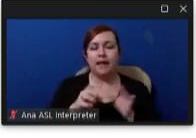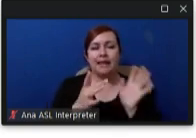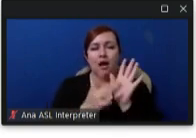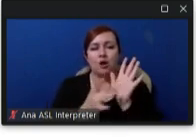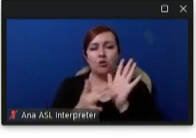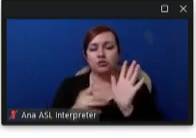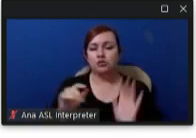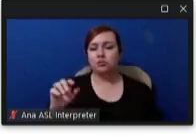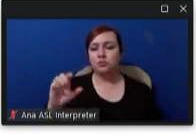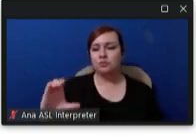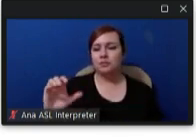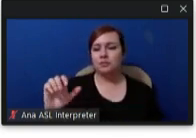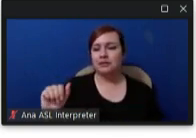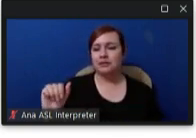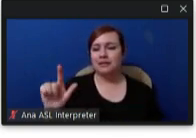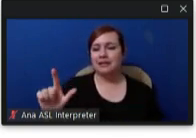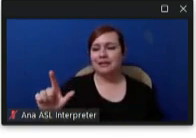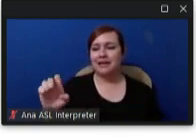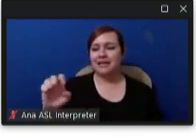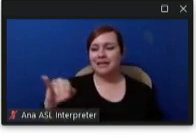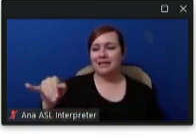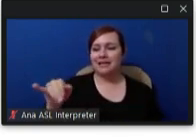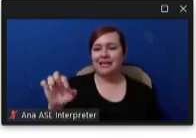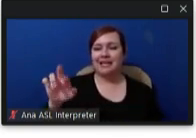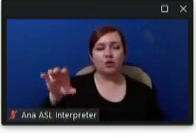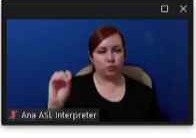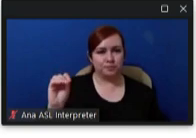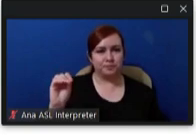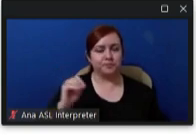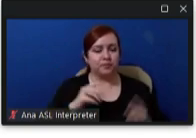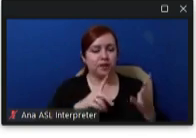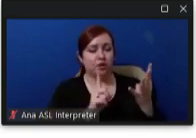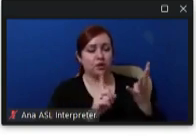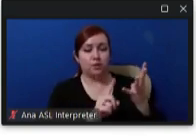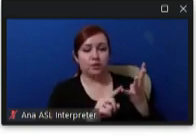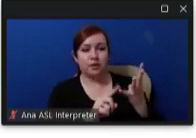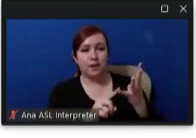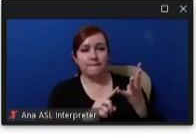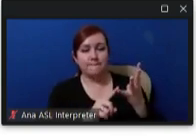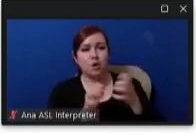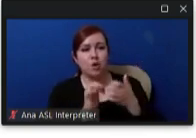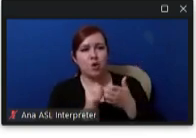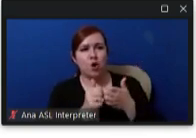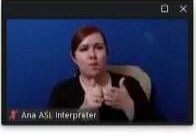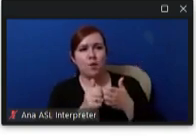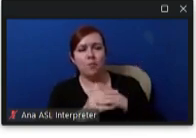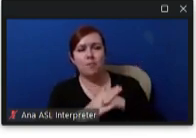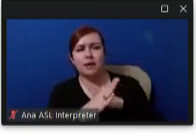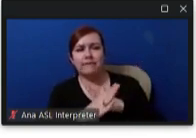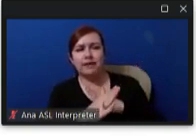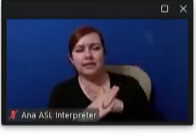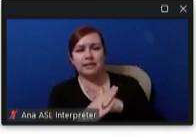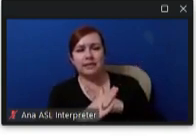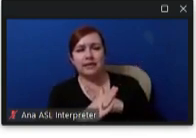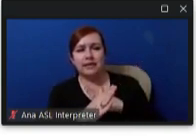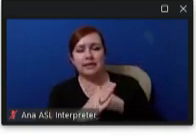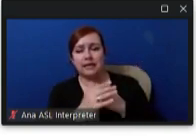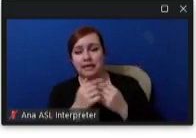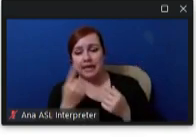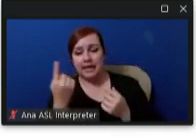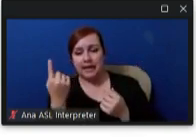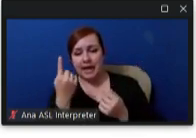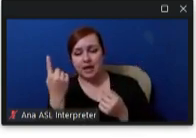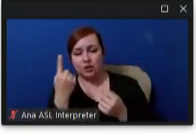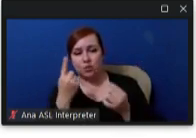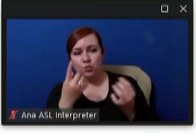Y número cuatro, ¿cómo prevenir el hecho de que algunas de estas agresiones provengan del